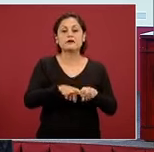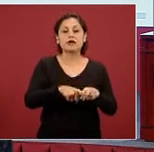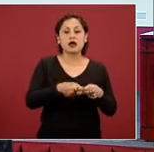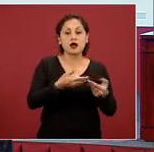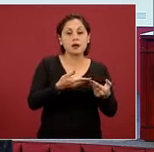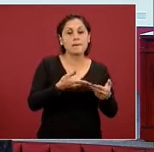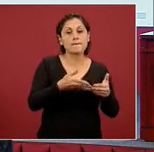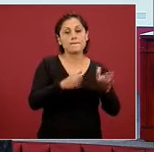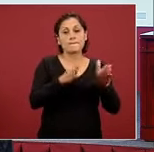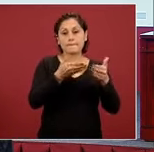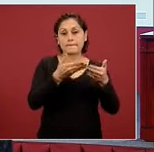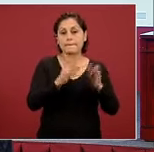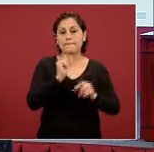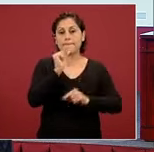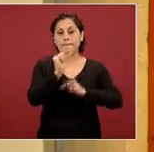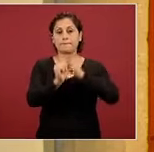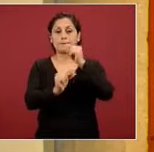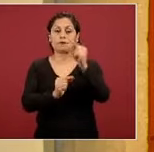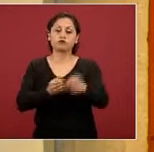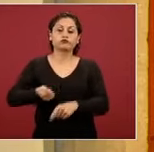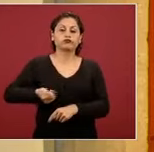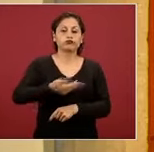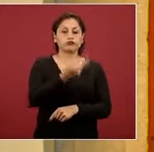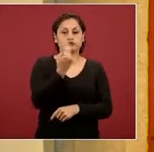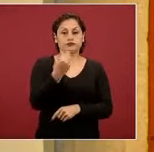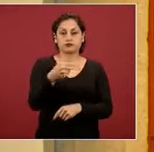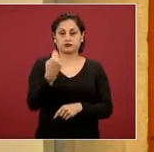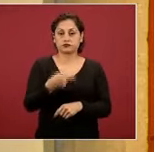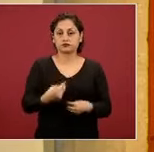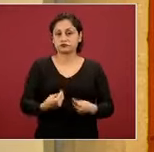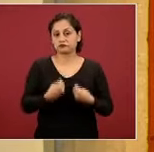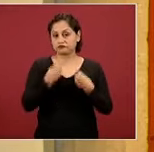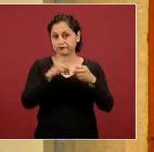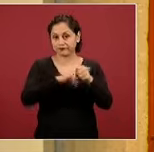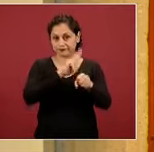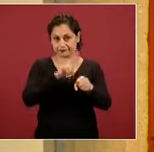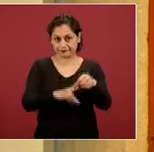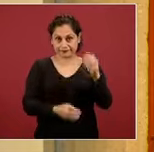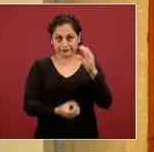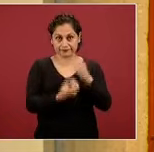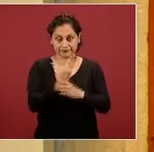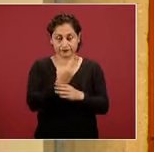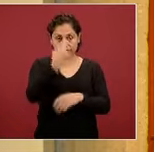proceso identificado como nueva normalidad, para recordarnos todos los